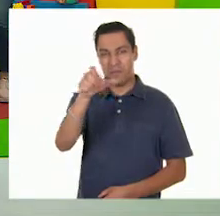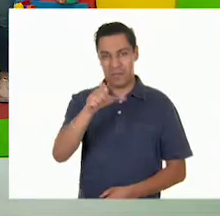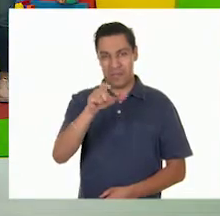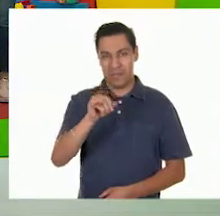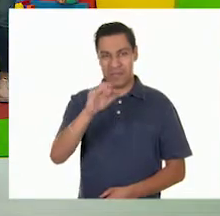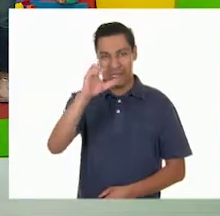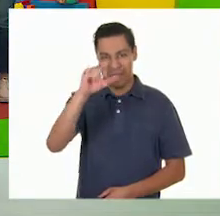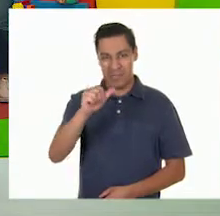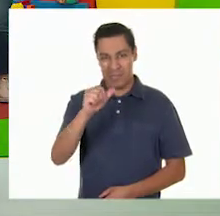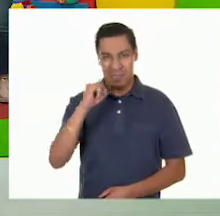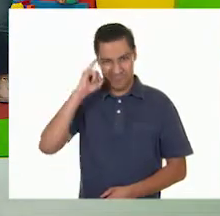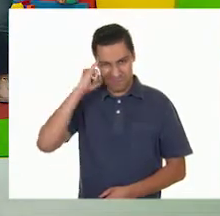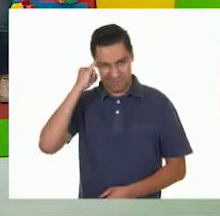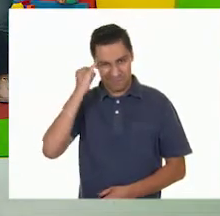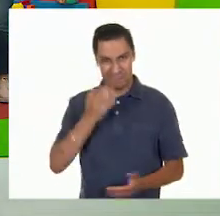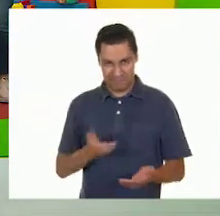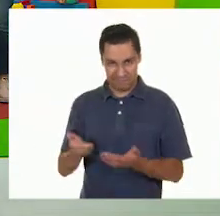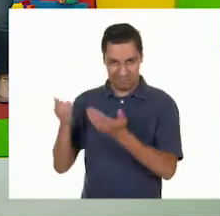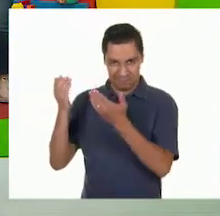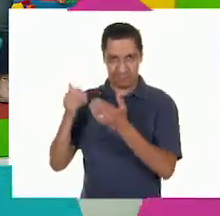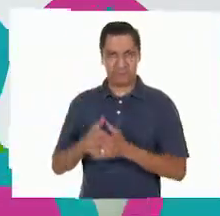vamos a verla